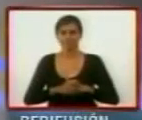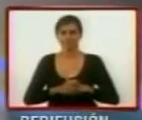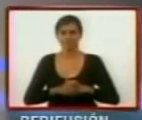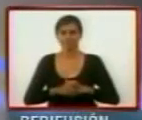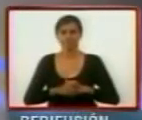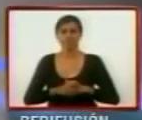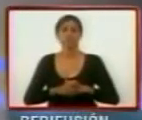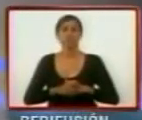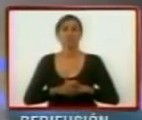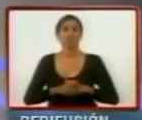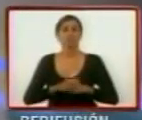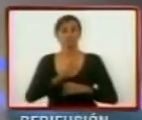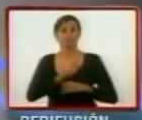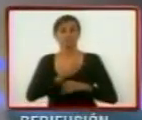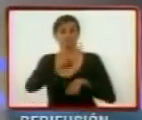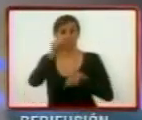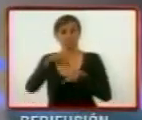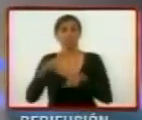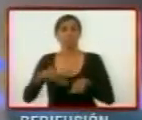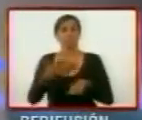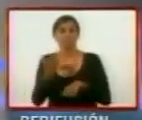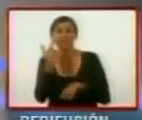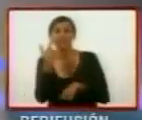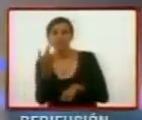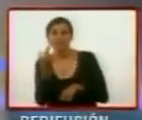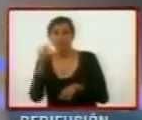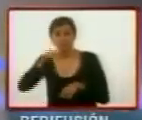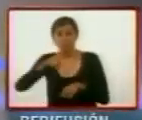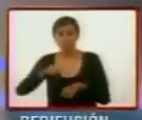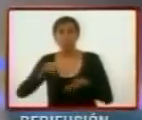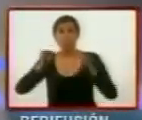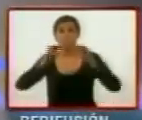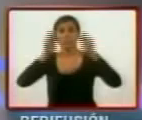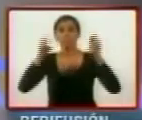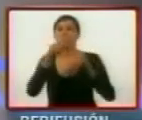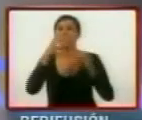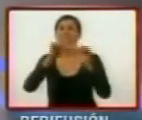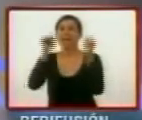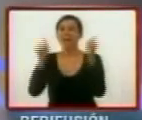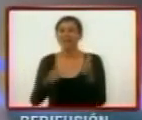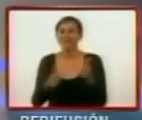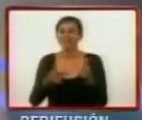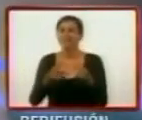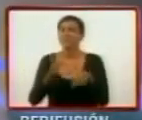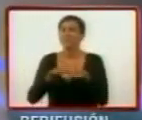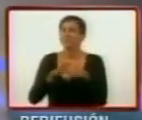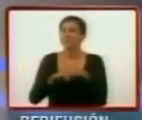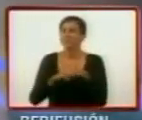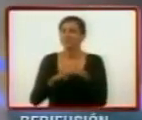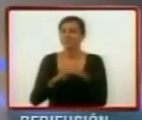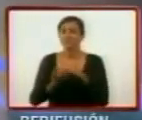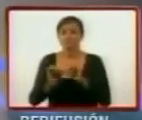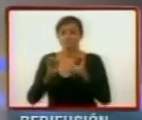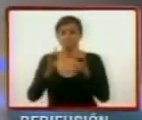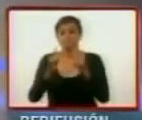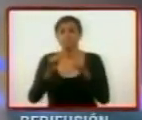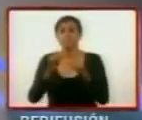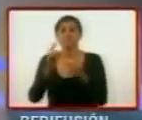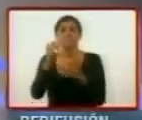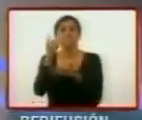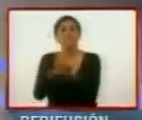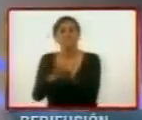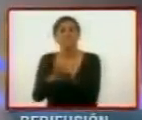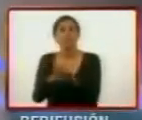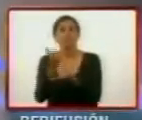Y los patrimonios nacionales podrán apreciarse desde hoy en el Museo de Bellas Artes. Esto a propósito del lanzamiento del Registro de Patrimonio